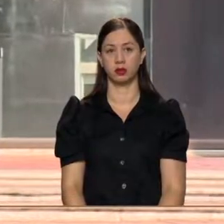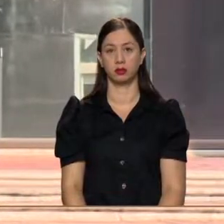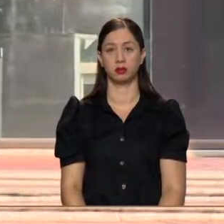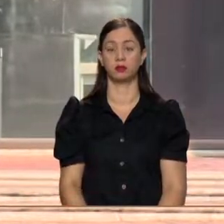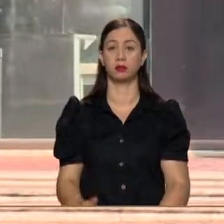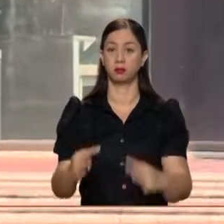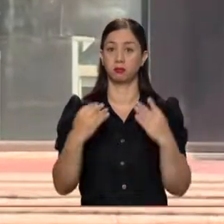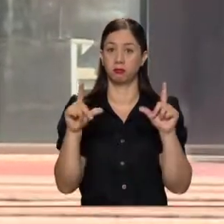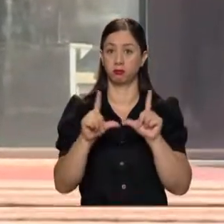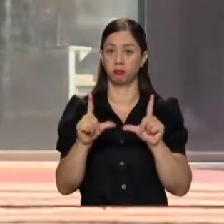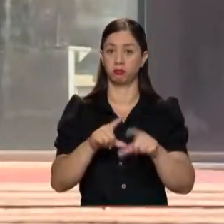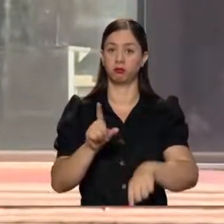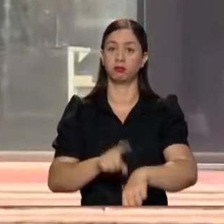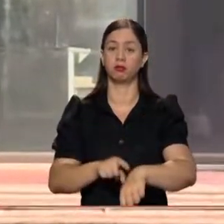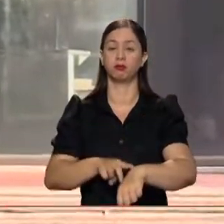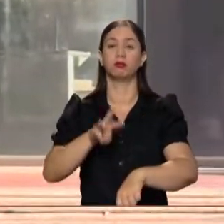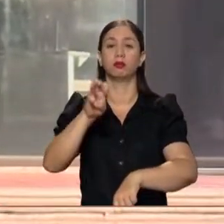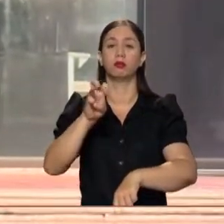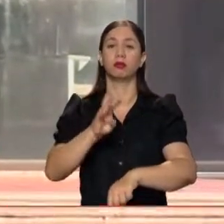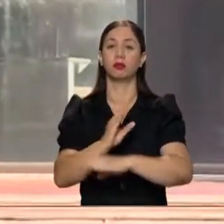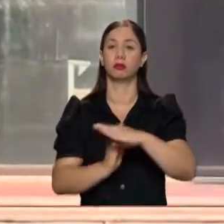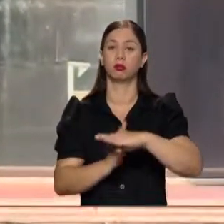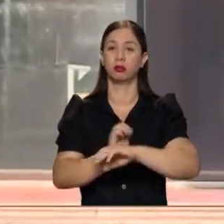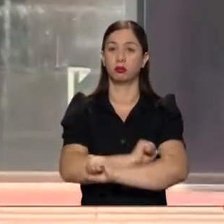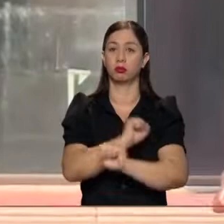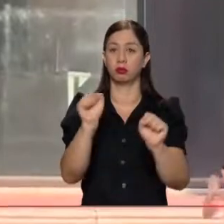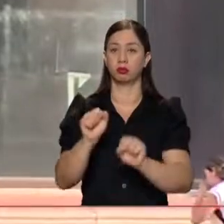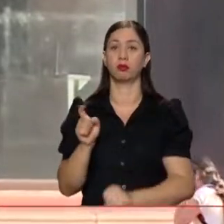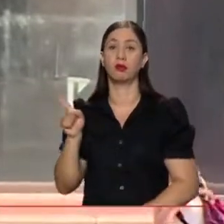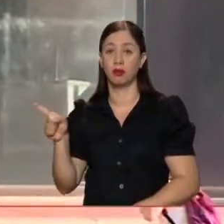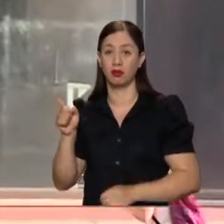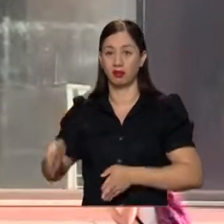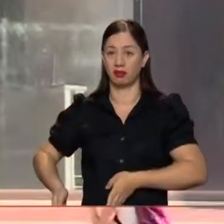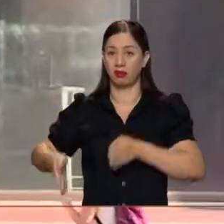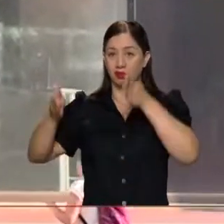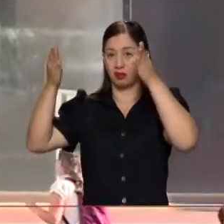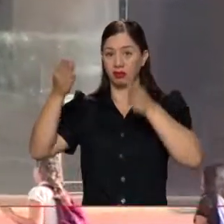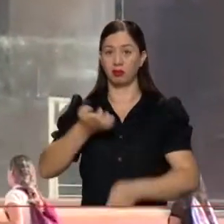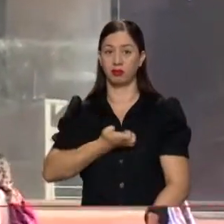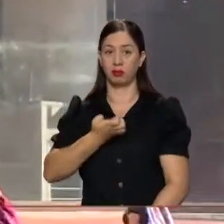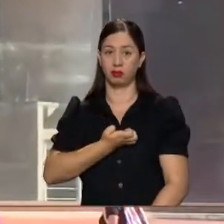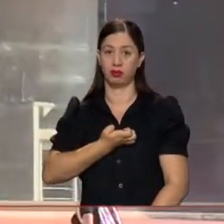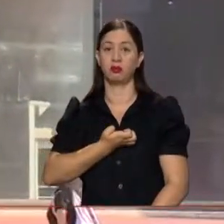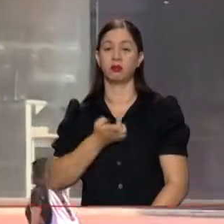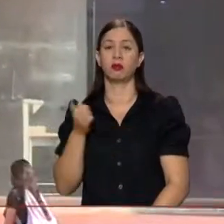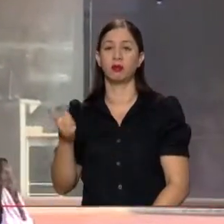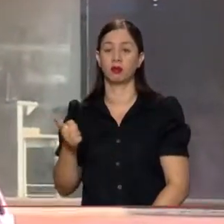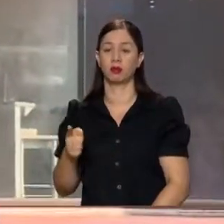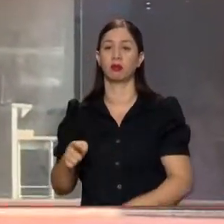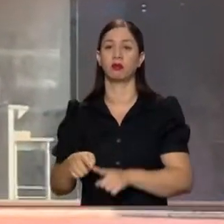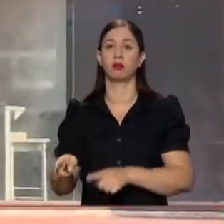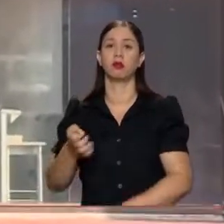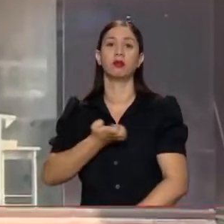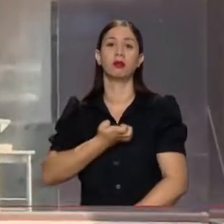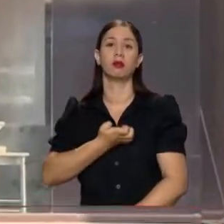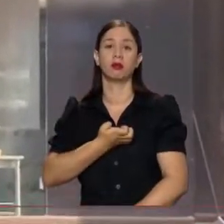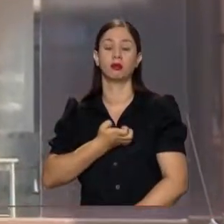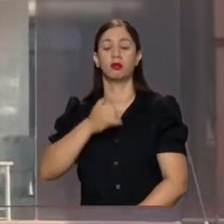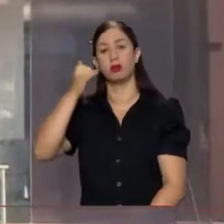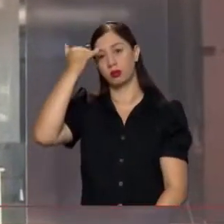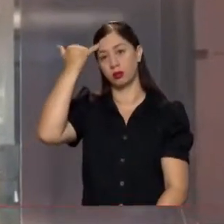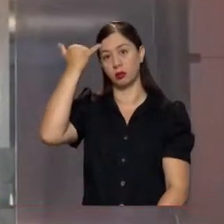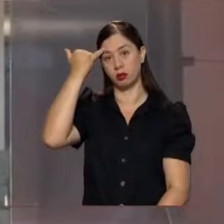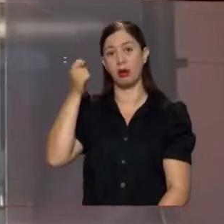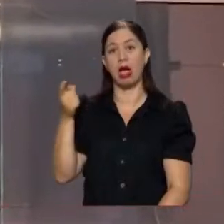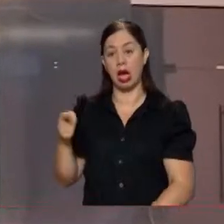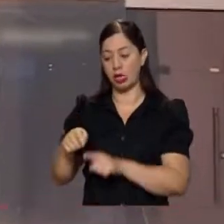Gigi, televidentes, a las 8:30 de la mañana, allí en el edificio de la Alcaldía de Cali, en el despacho del propio alcalde del distrito, Jorge Iván Ospina,